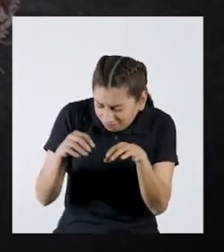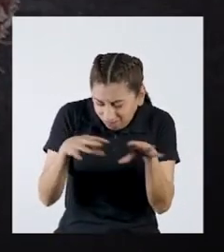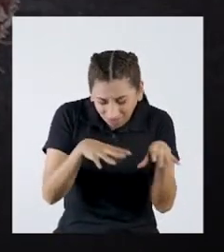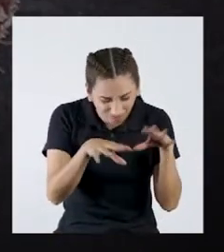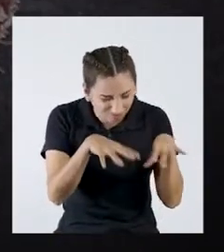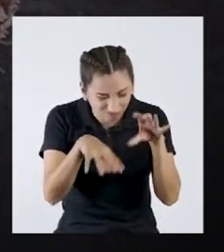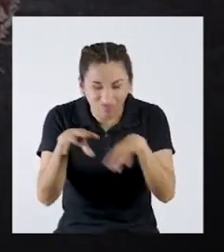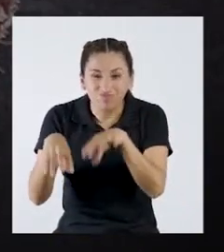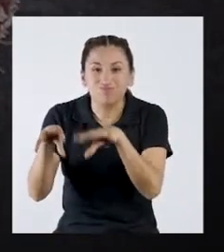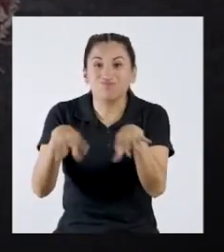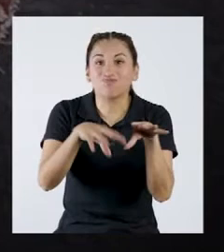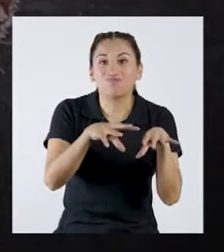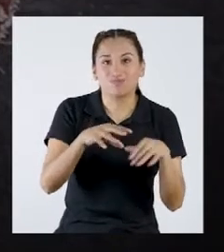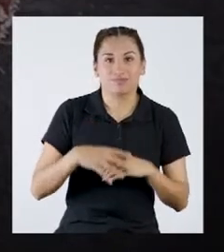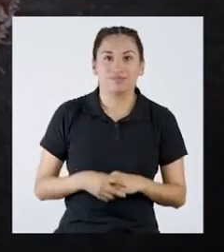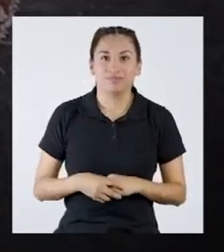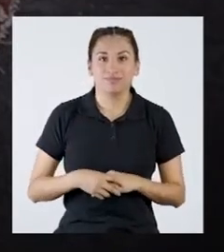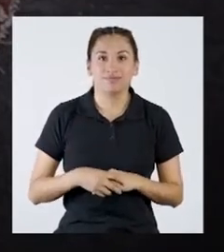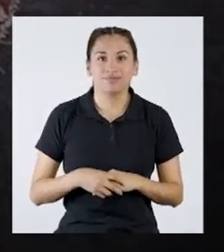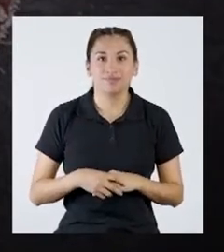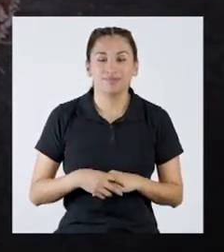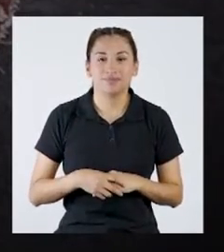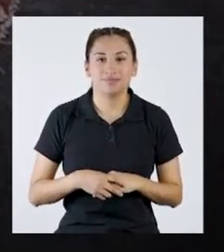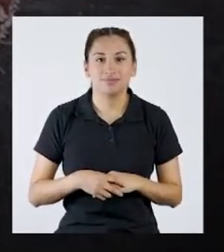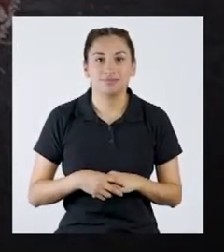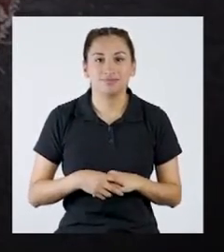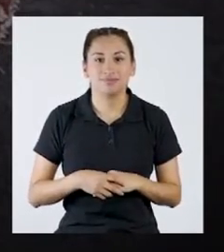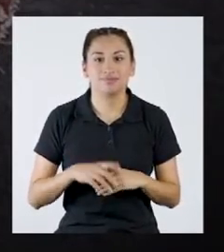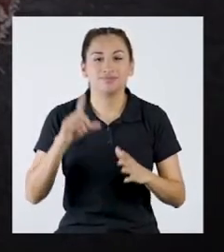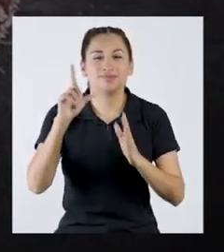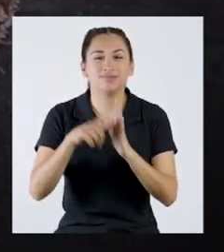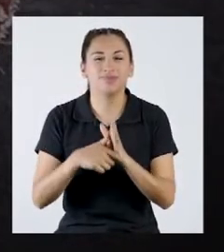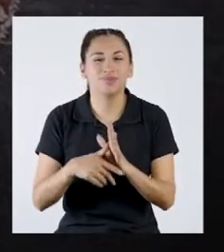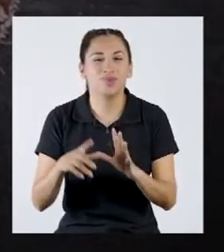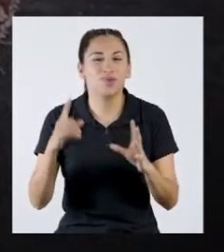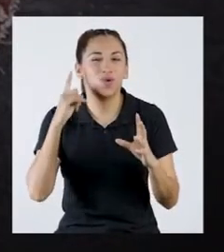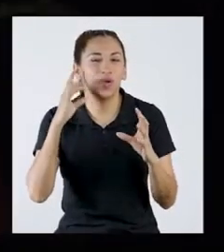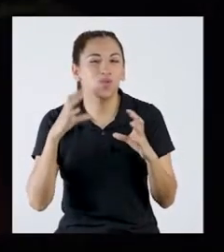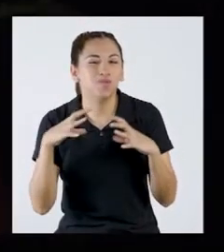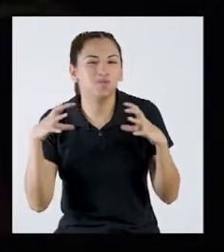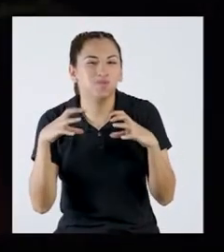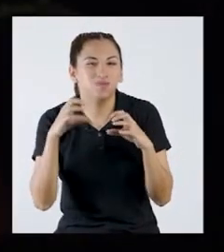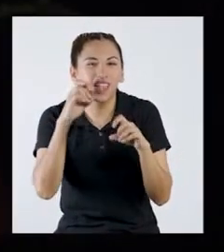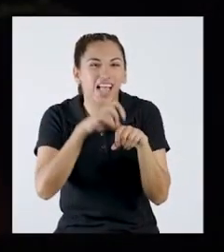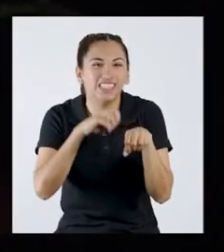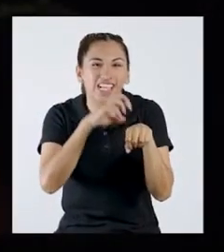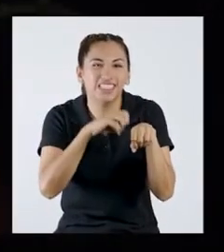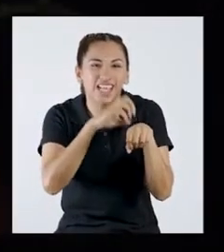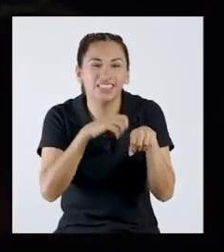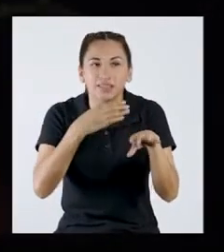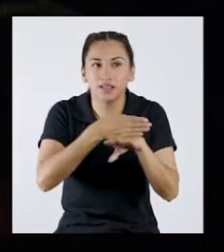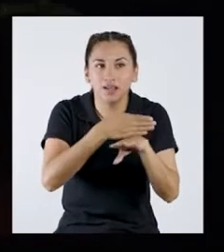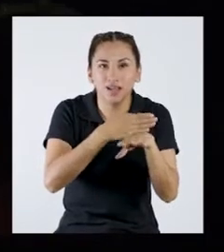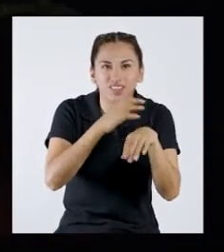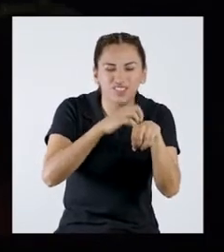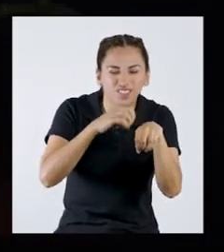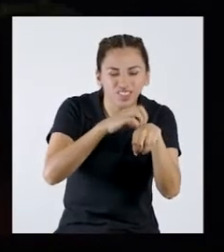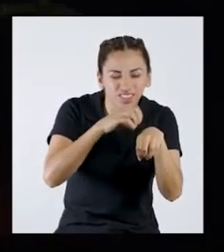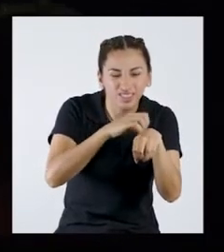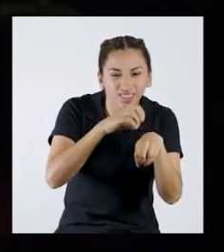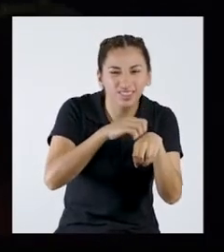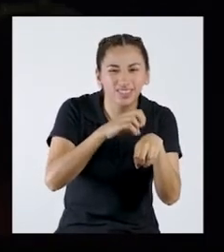Circula de una pata de la silla a otra. Roza mis zuecos, mordisquea la madera de estos